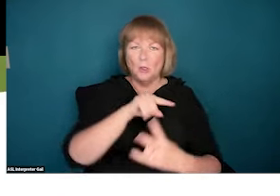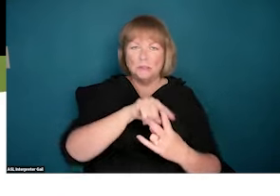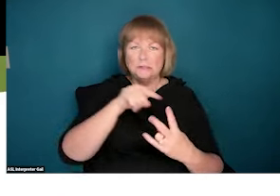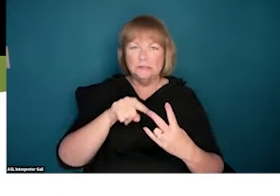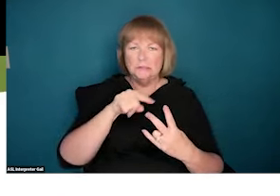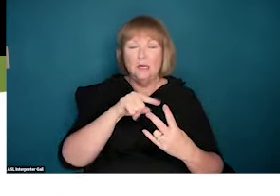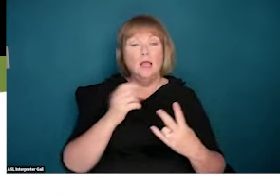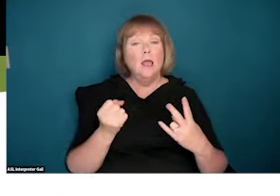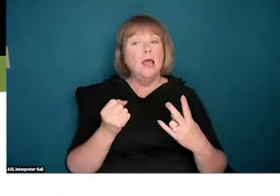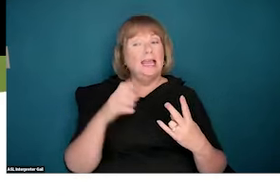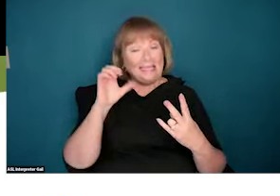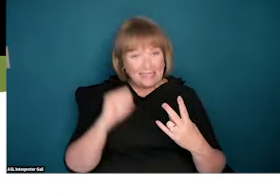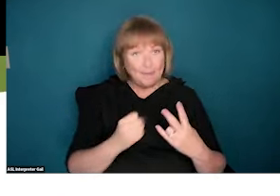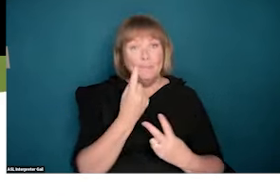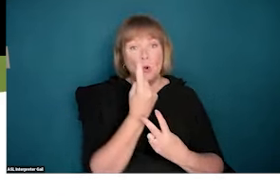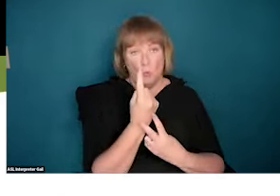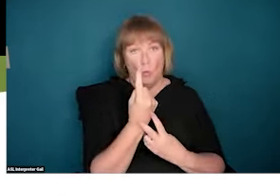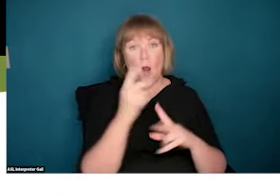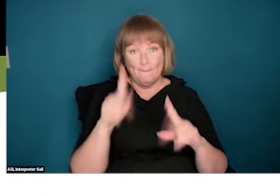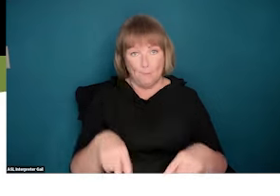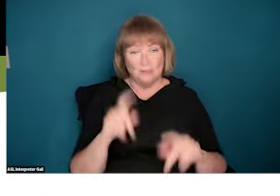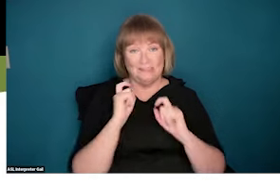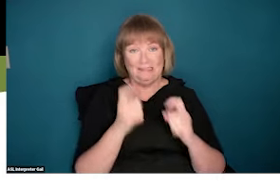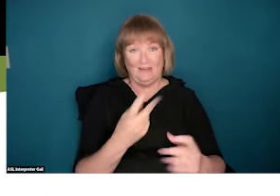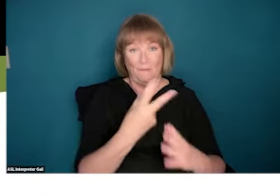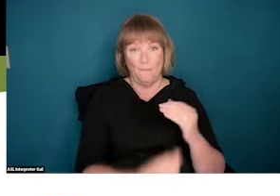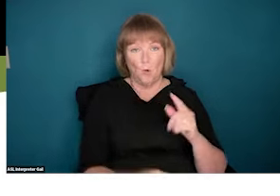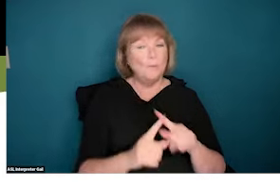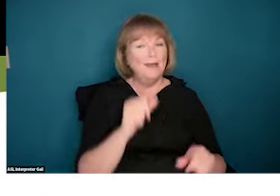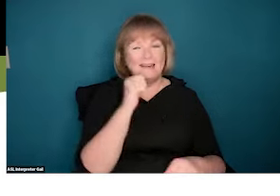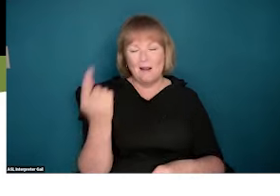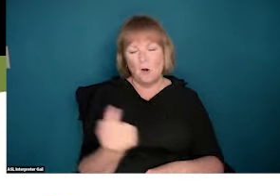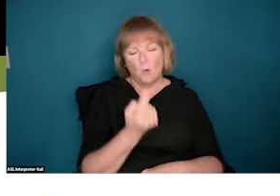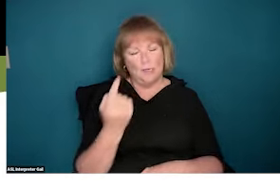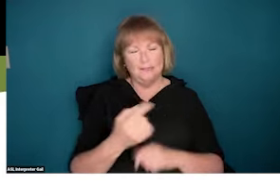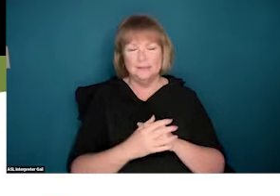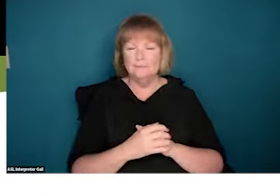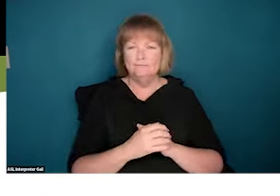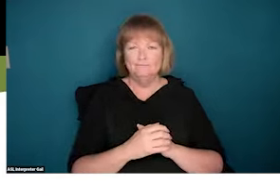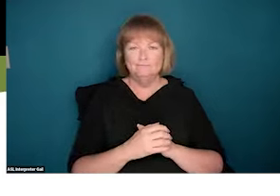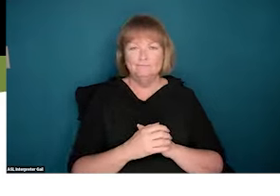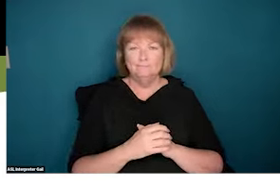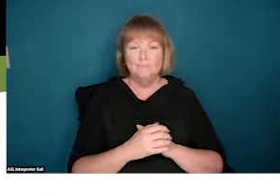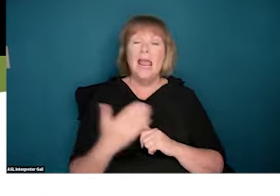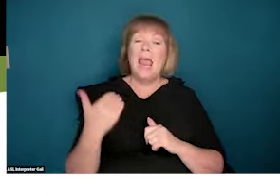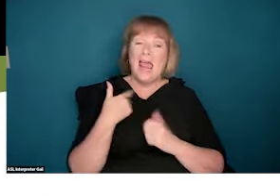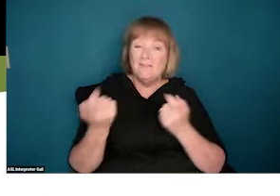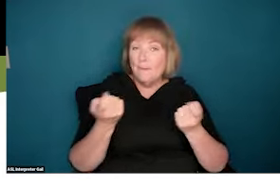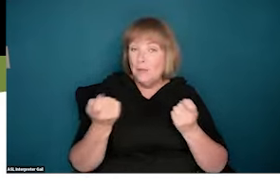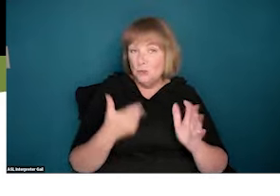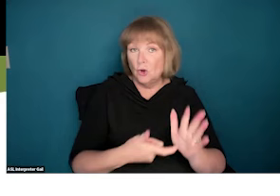son investidos en el guardián o en la persona que adquiere la custodia. Y estos poderes están